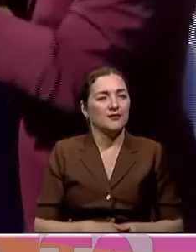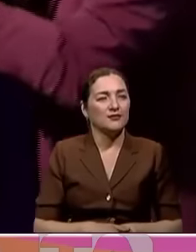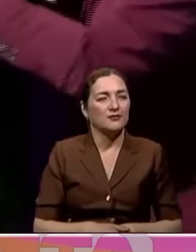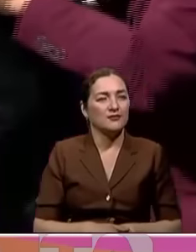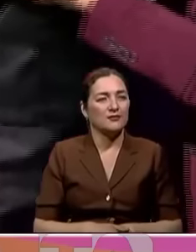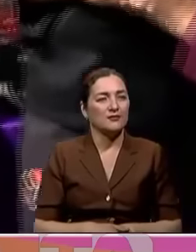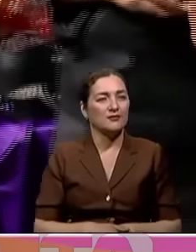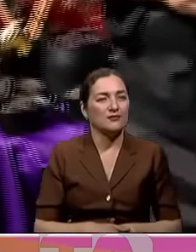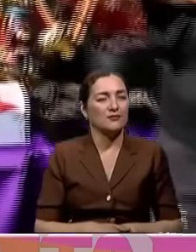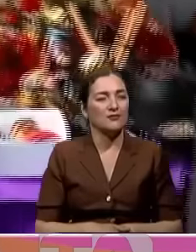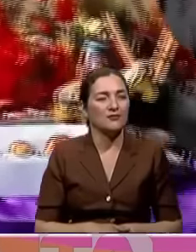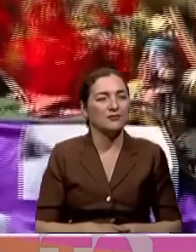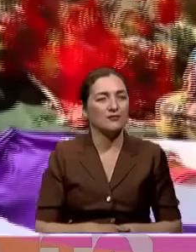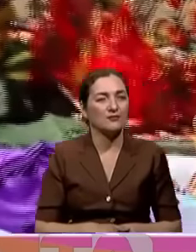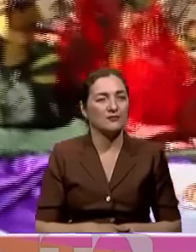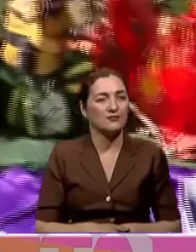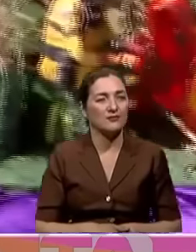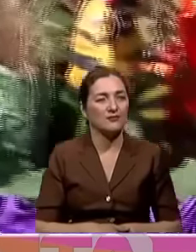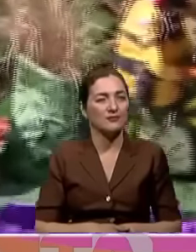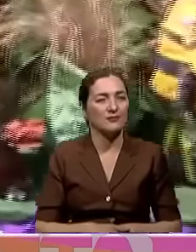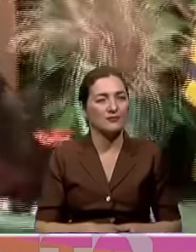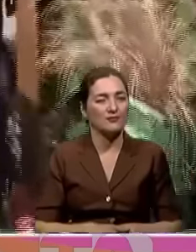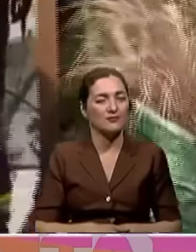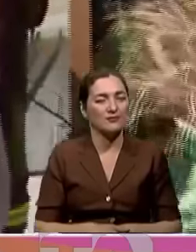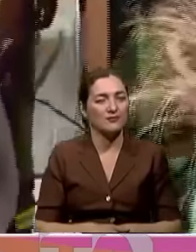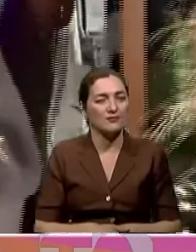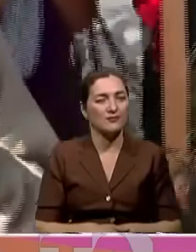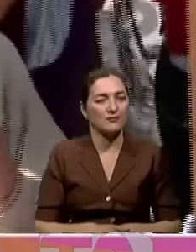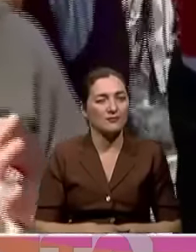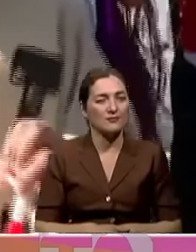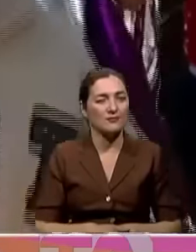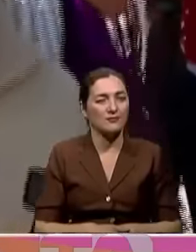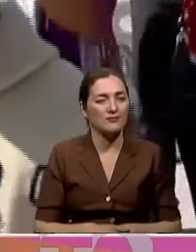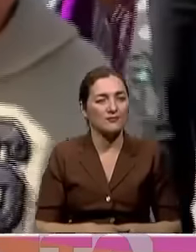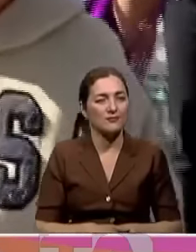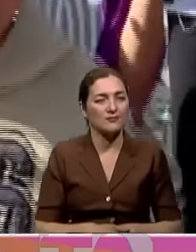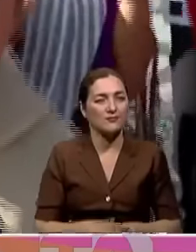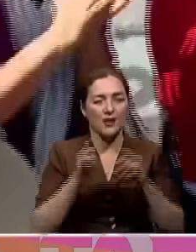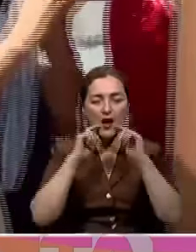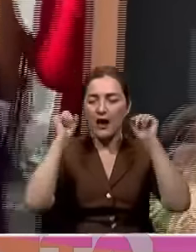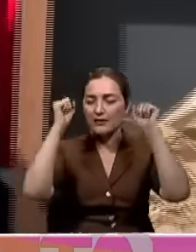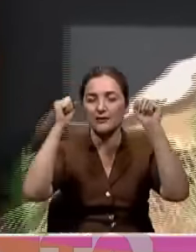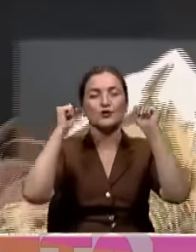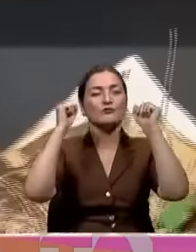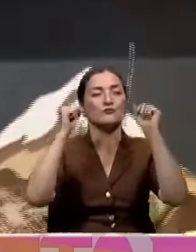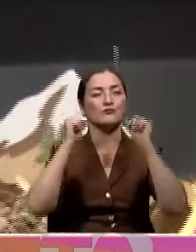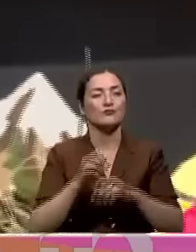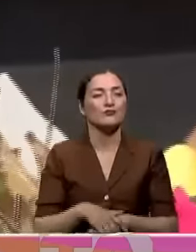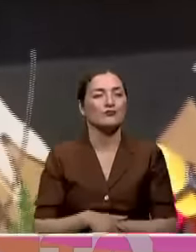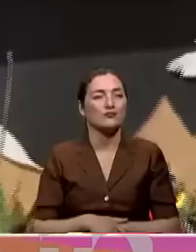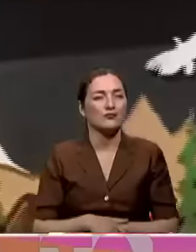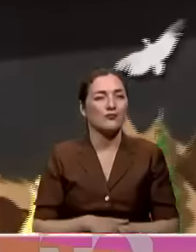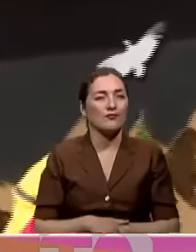consultamos. Rafa, caminemos un poquito hacia este costado con música.